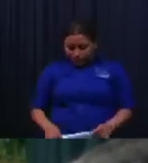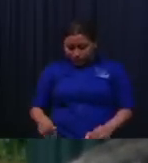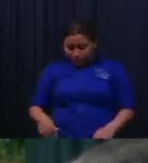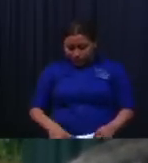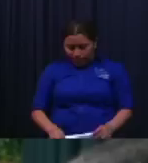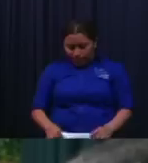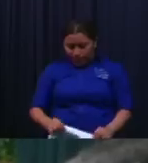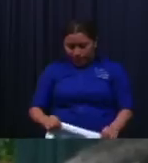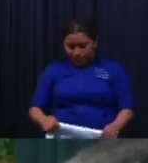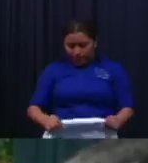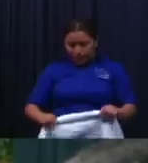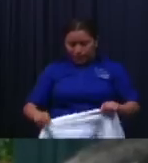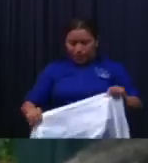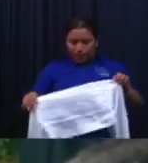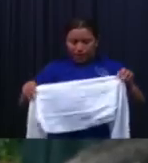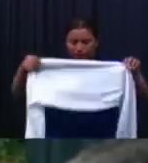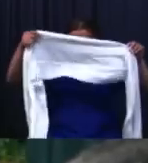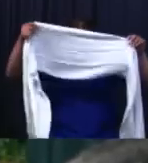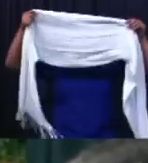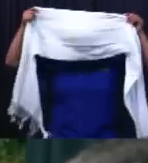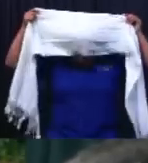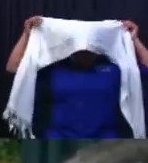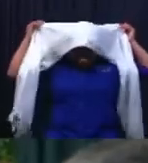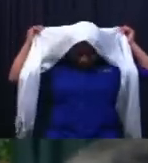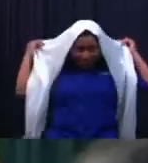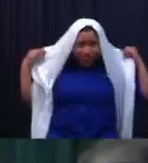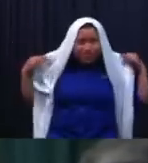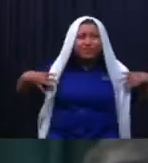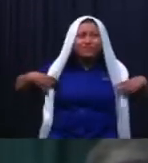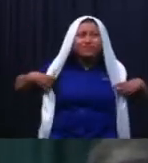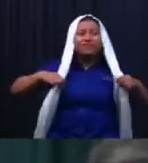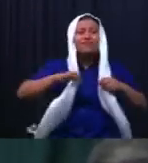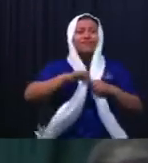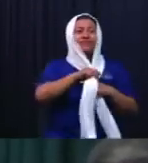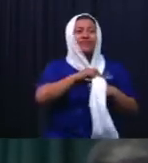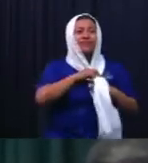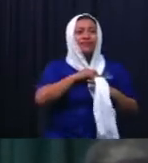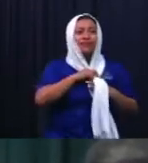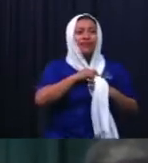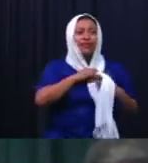Amén. Ok, gloria al Señor. Vamos a orar entonces.